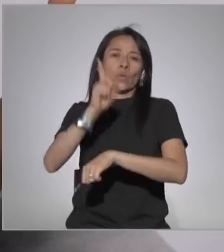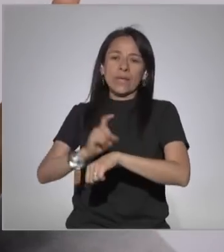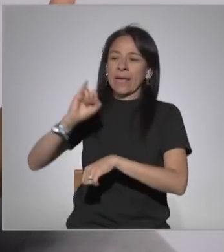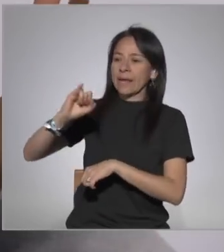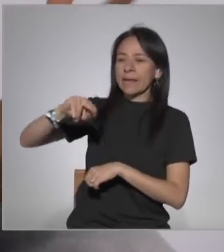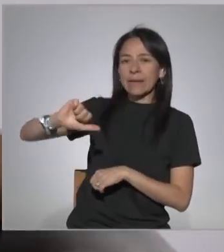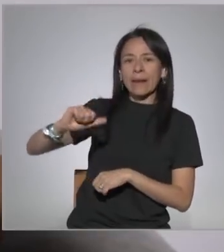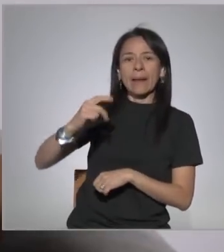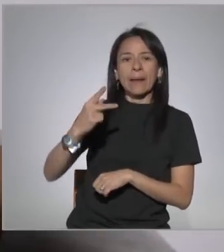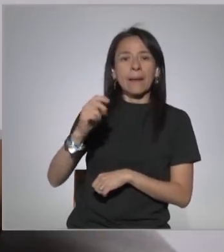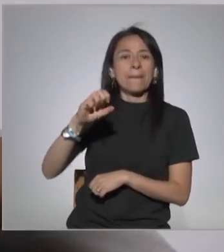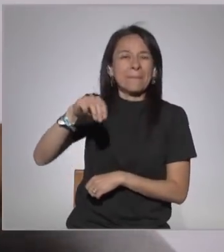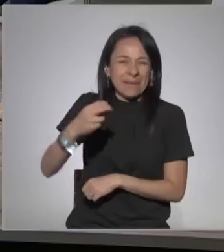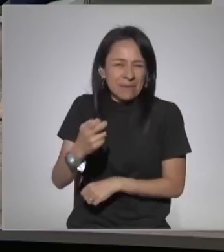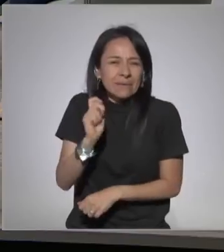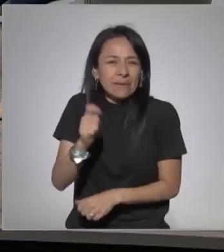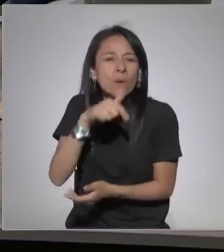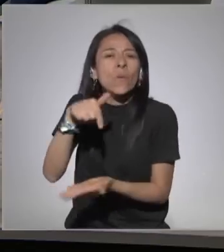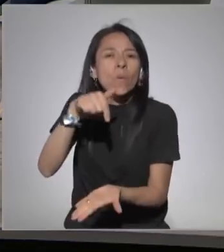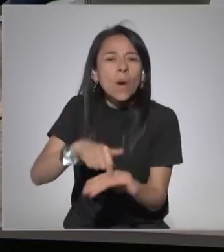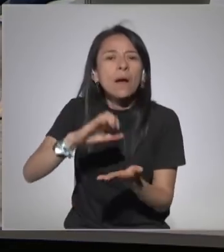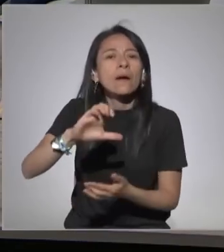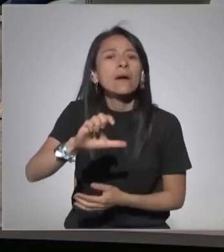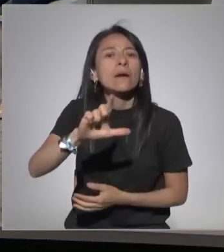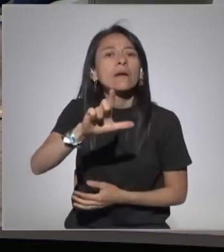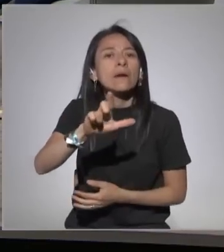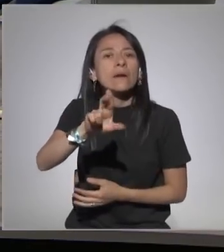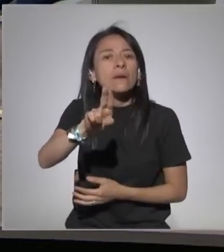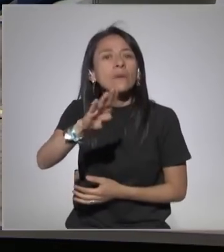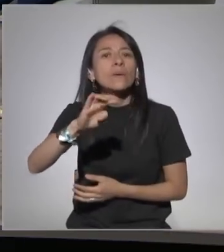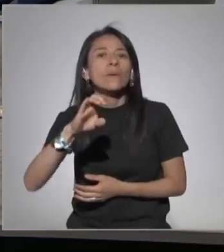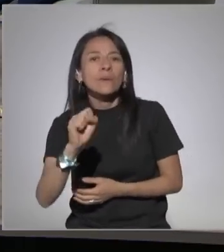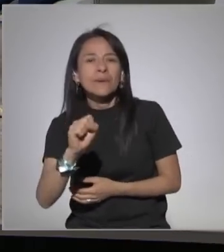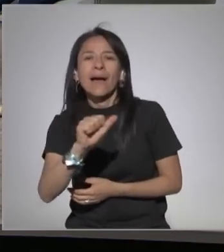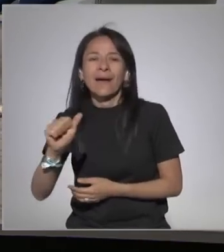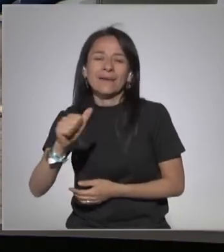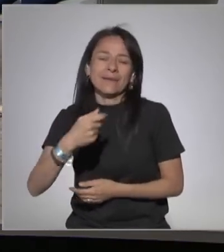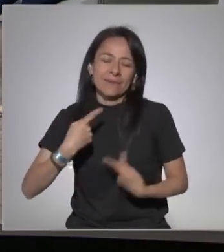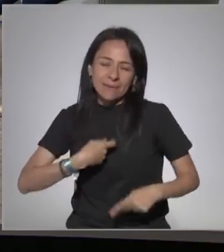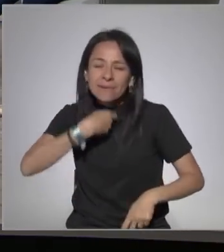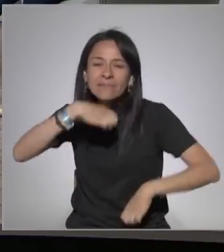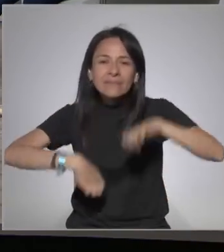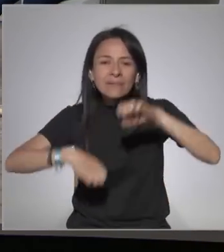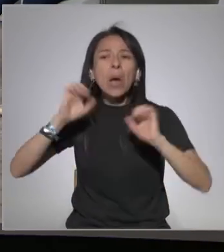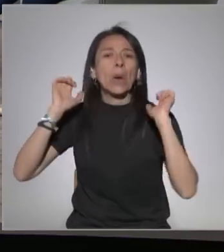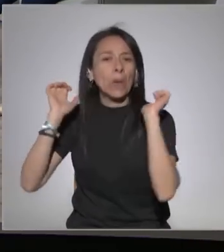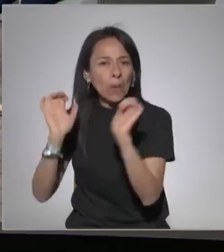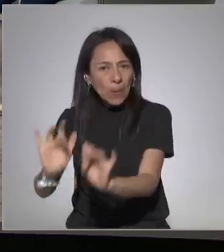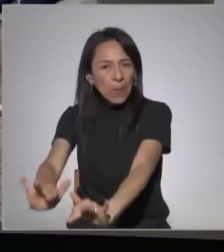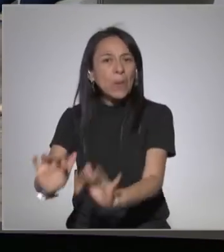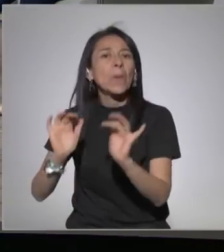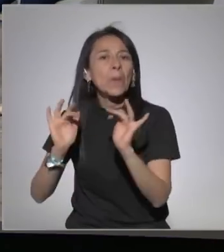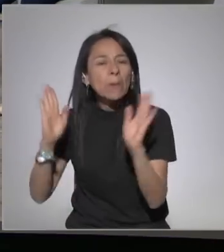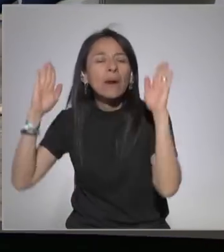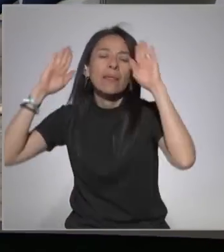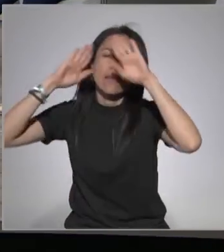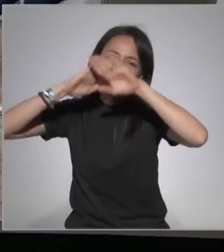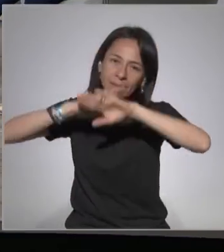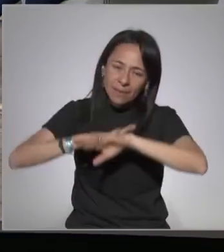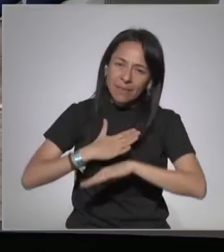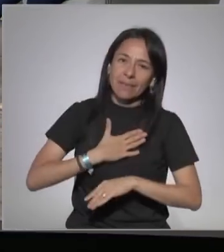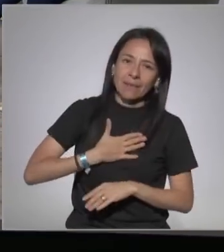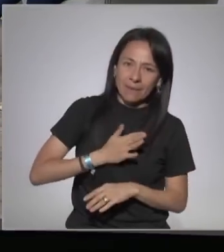de personas mayores, que de alguna manera sirven para generar